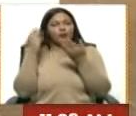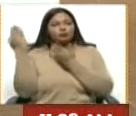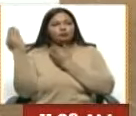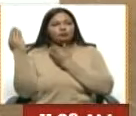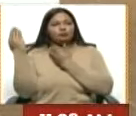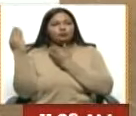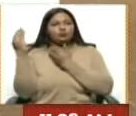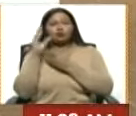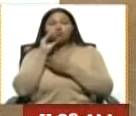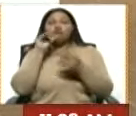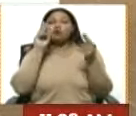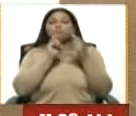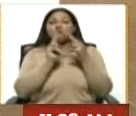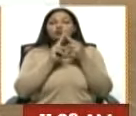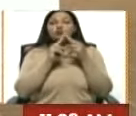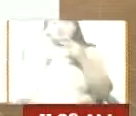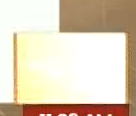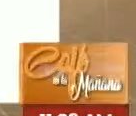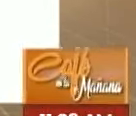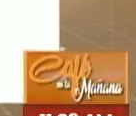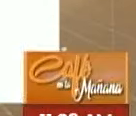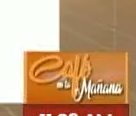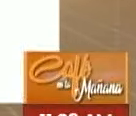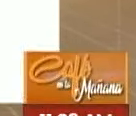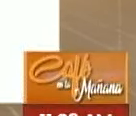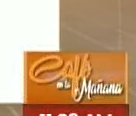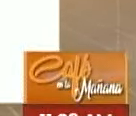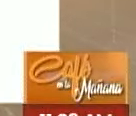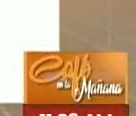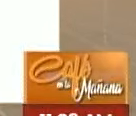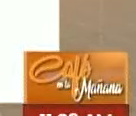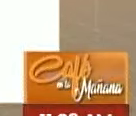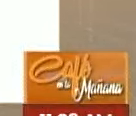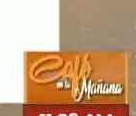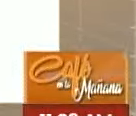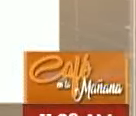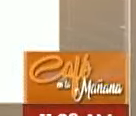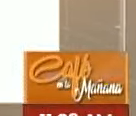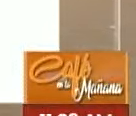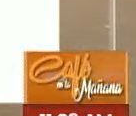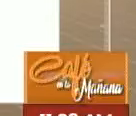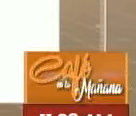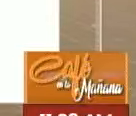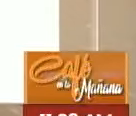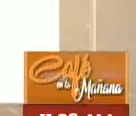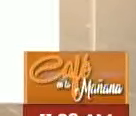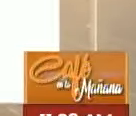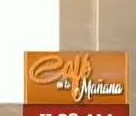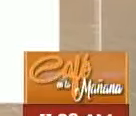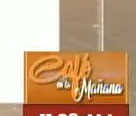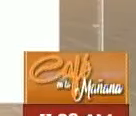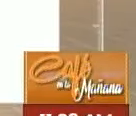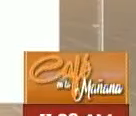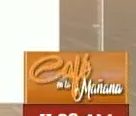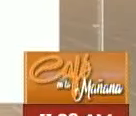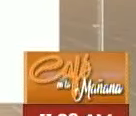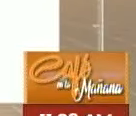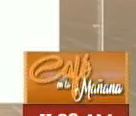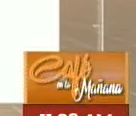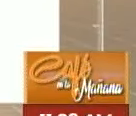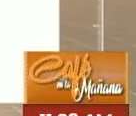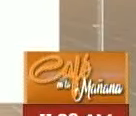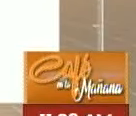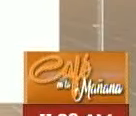desconocido, fíjate, allí es una encuesta que se hace de Últimas Noticias y dice, 3 de cada 10 personas afirman saber cómo funcionan